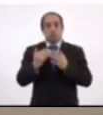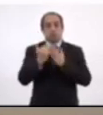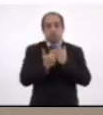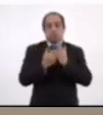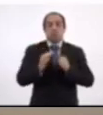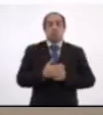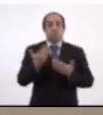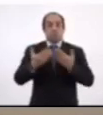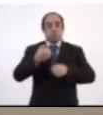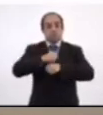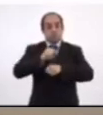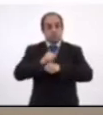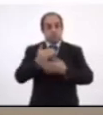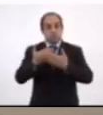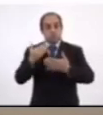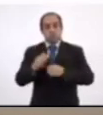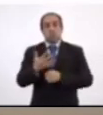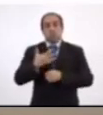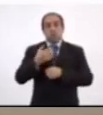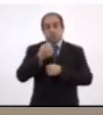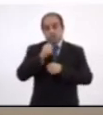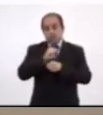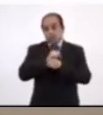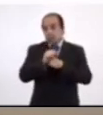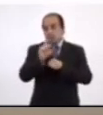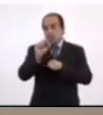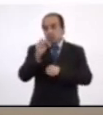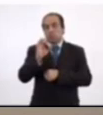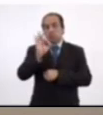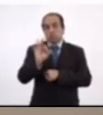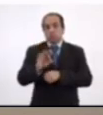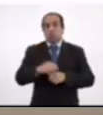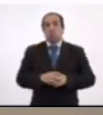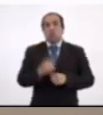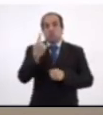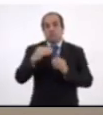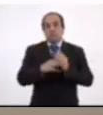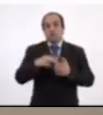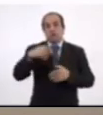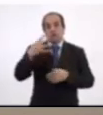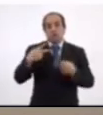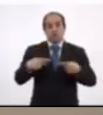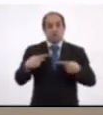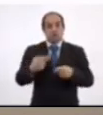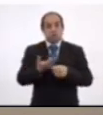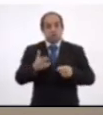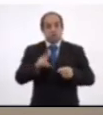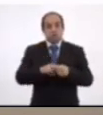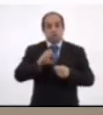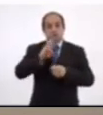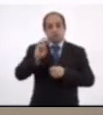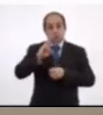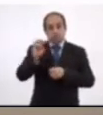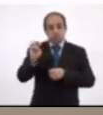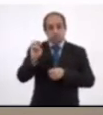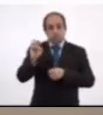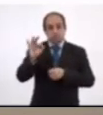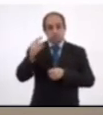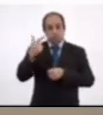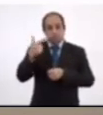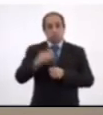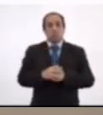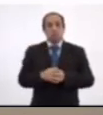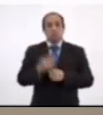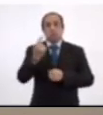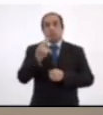entonces también ligeramente menor al 20% en la última semana. Y de estas 1,014 personas hospitalizadas, 347